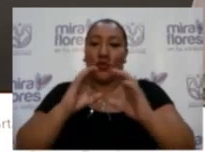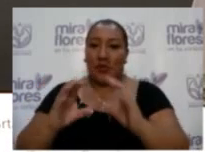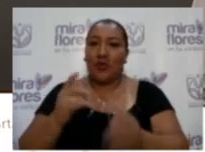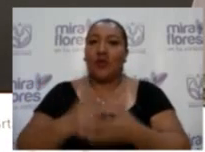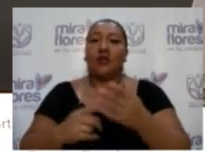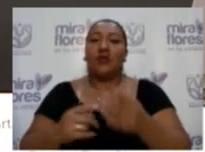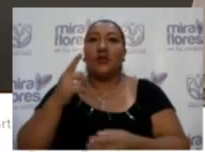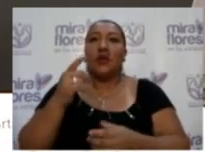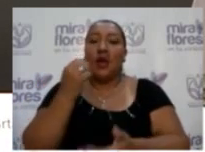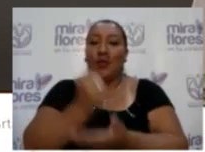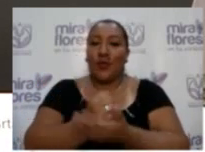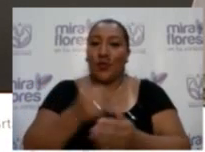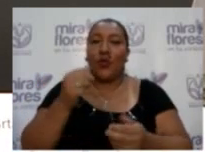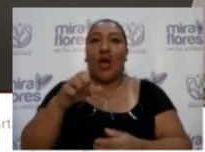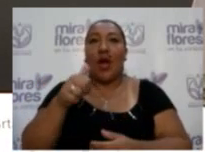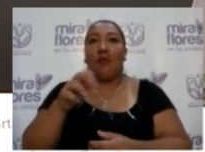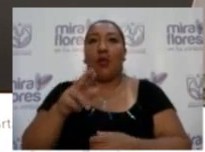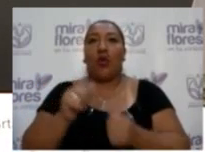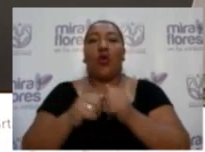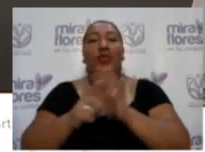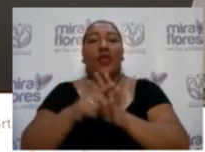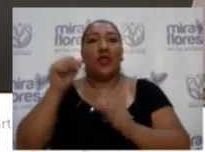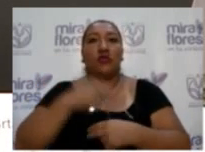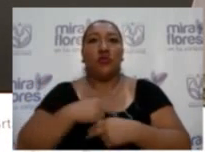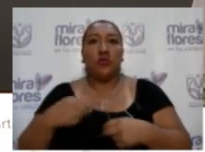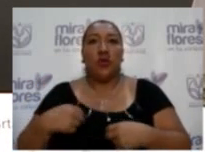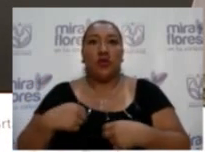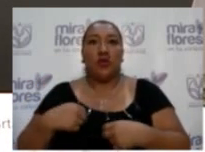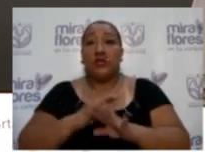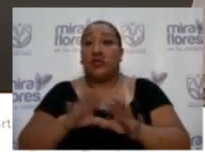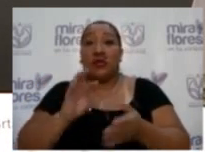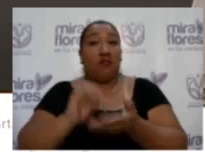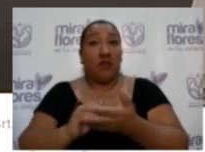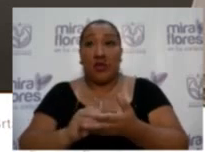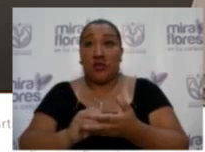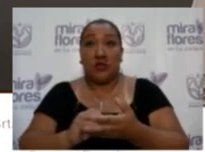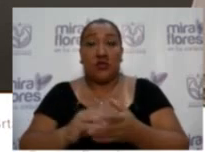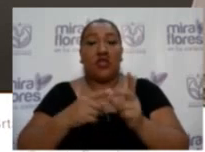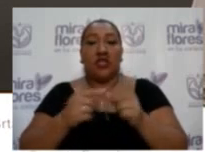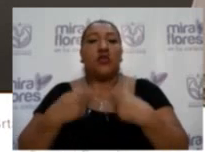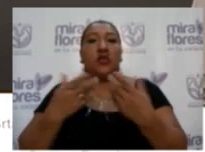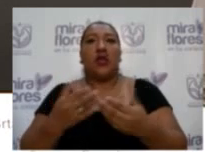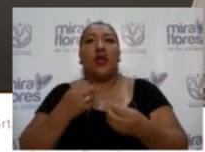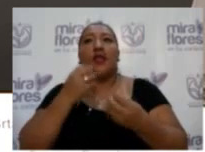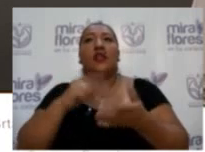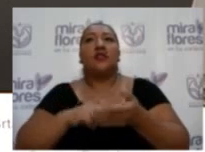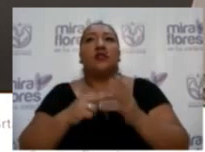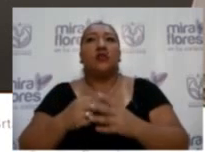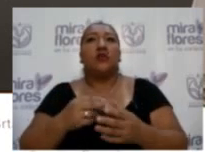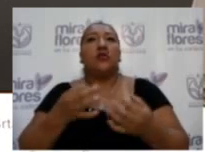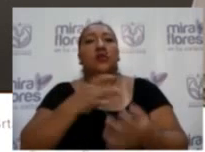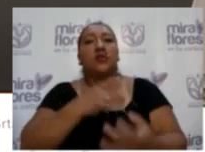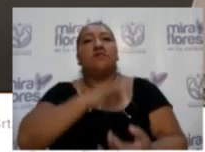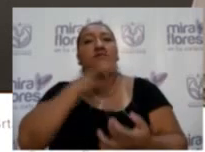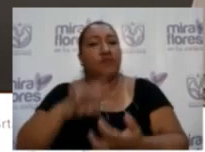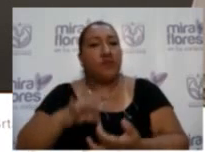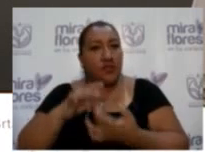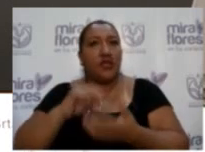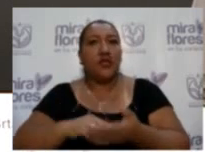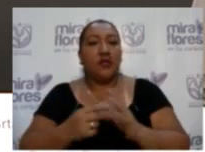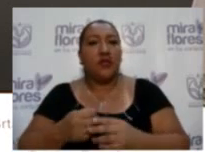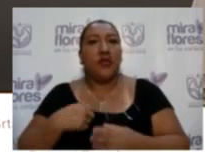que programará en fechas próximas. Sin otro particular, hacemos propicia la oportunidad para expresar los sentimientos de